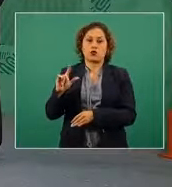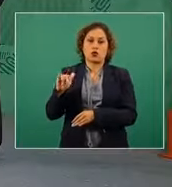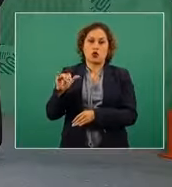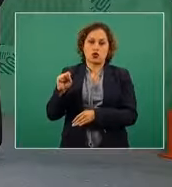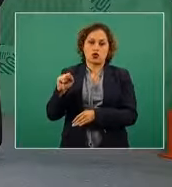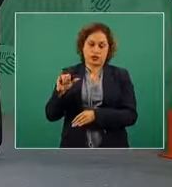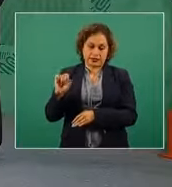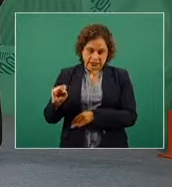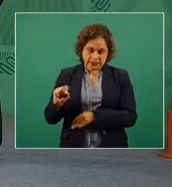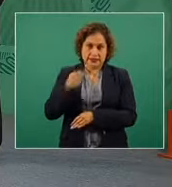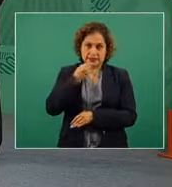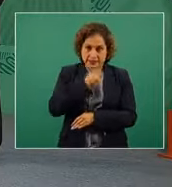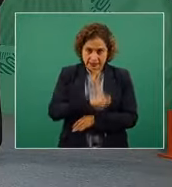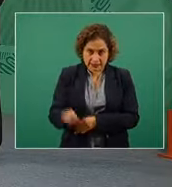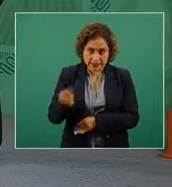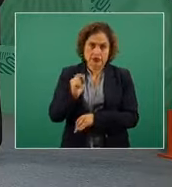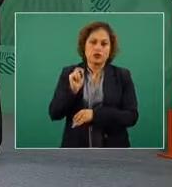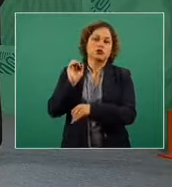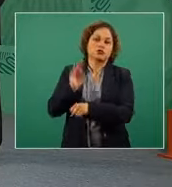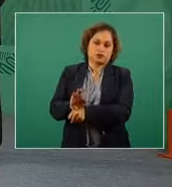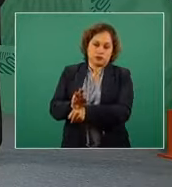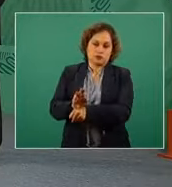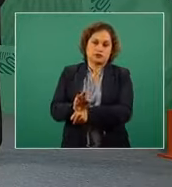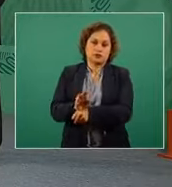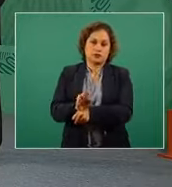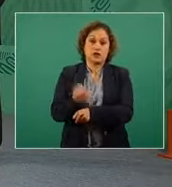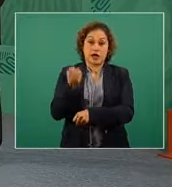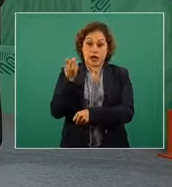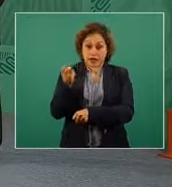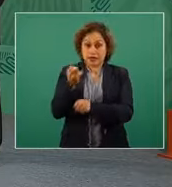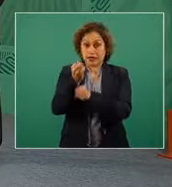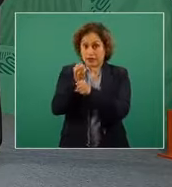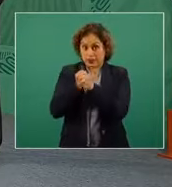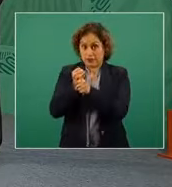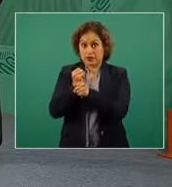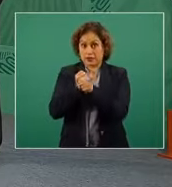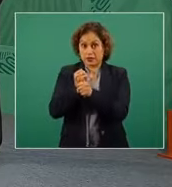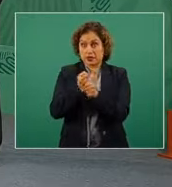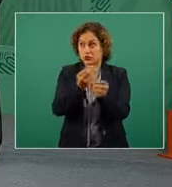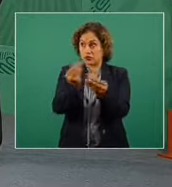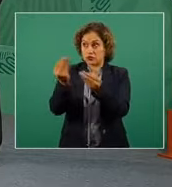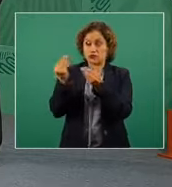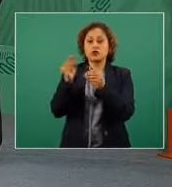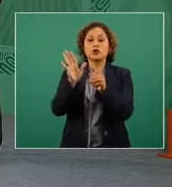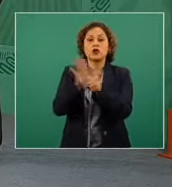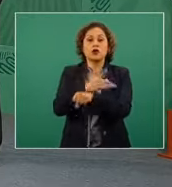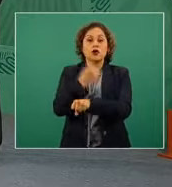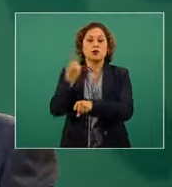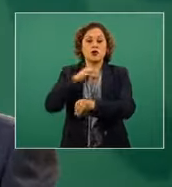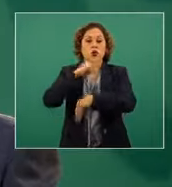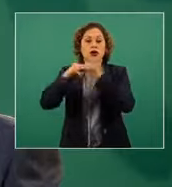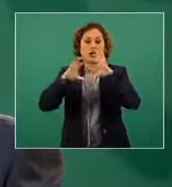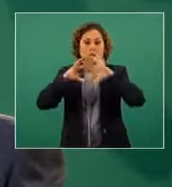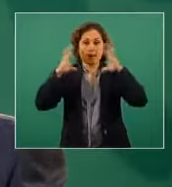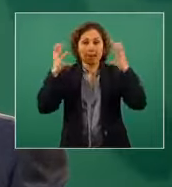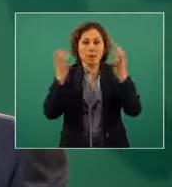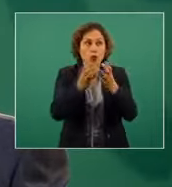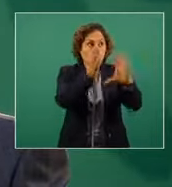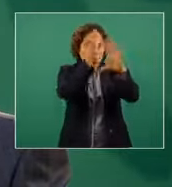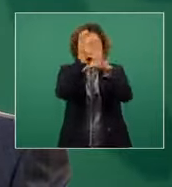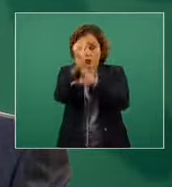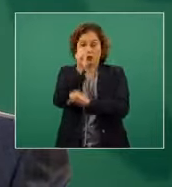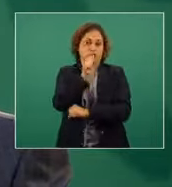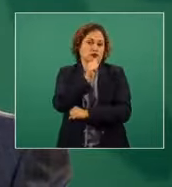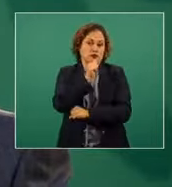dicho sea de paso, que ha sido sujeta de mucha investigación porque no hay un consenso global sobre su uso. Por ejemplo, en Estados